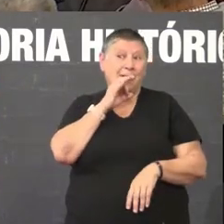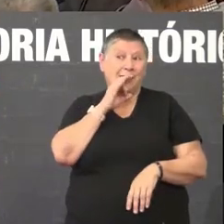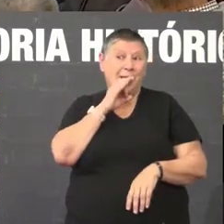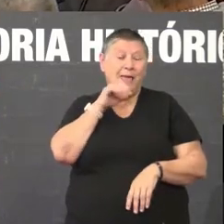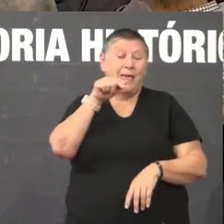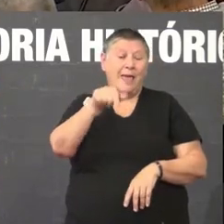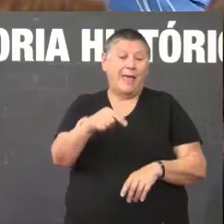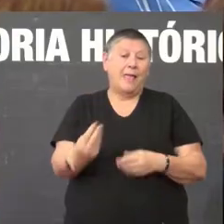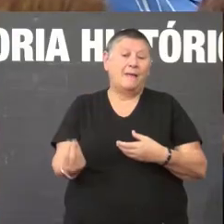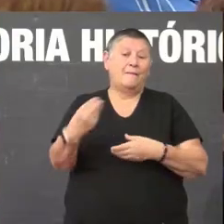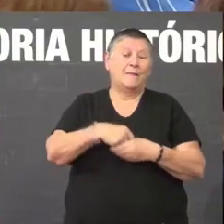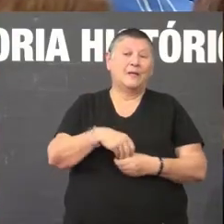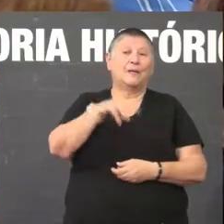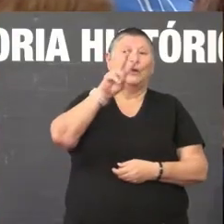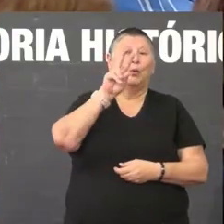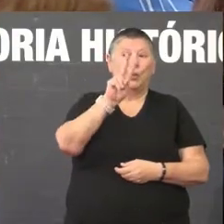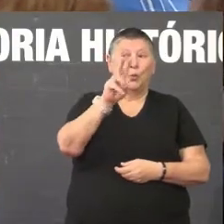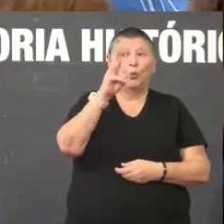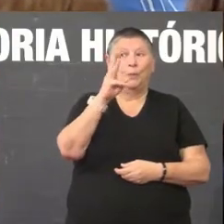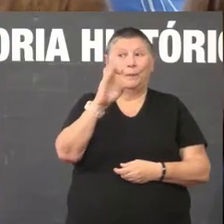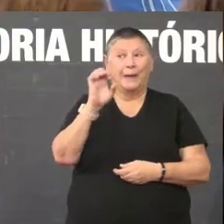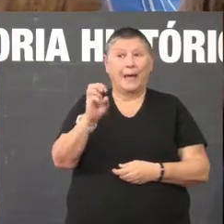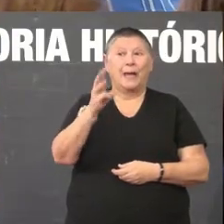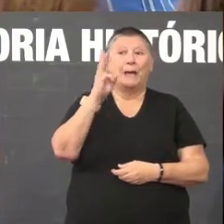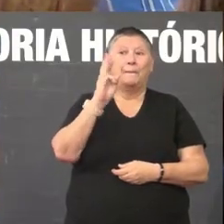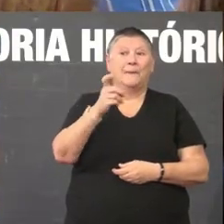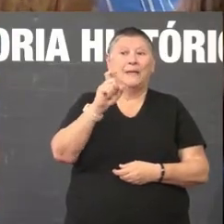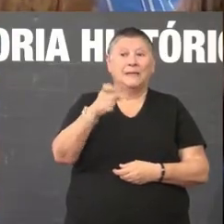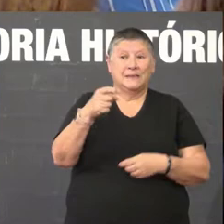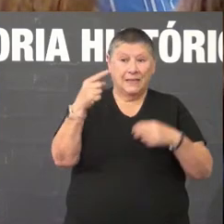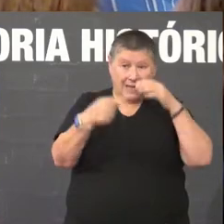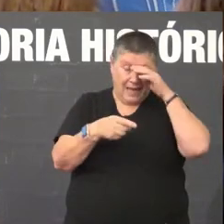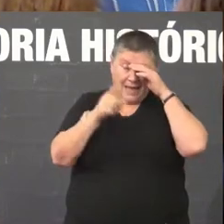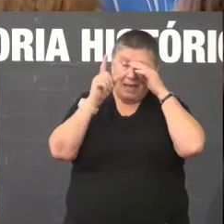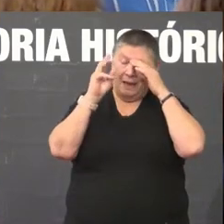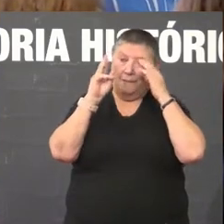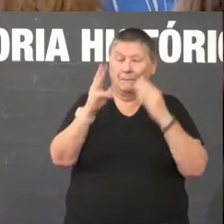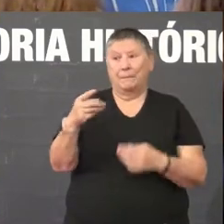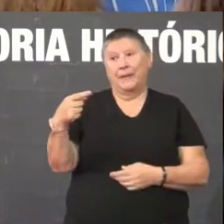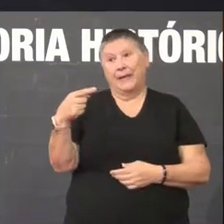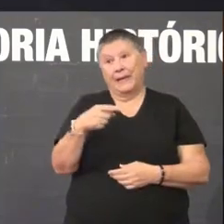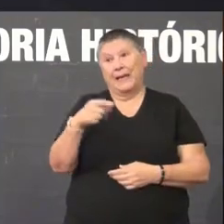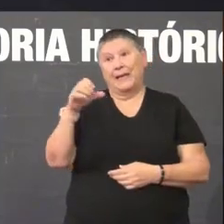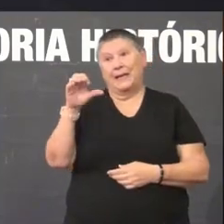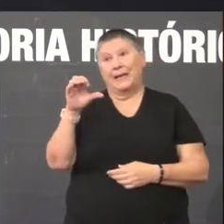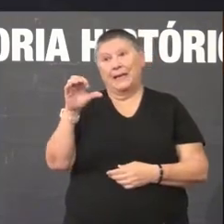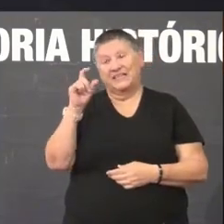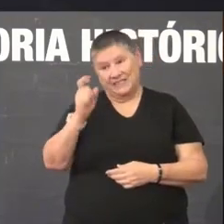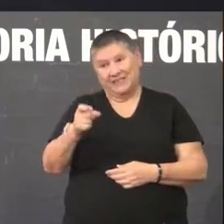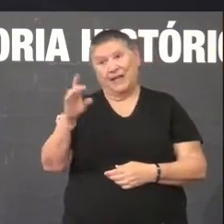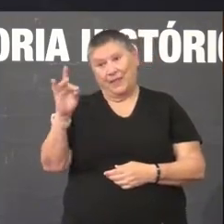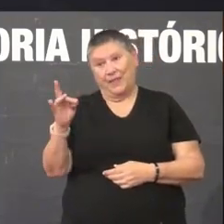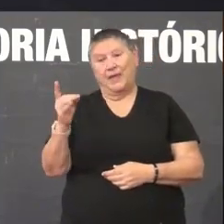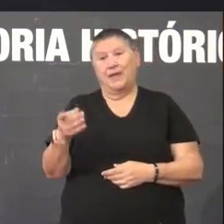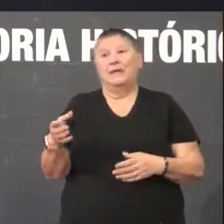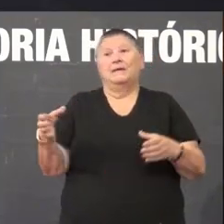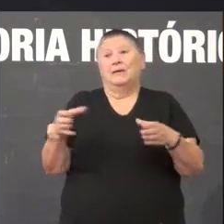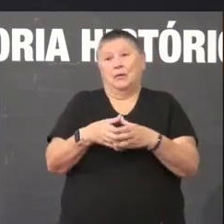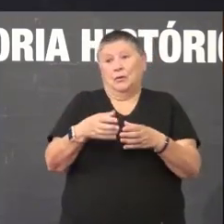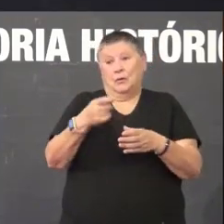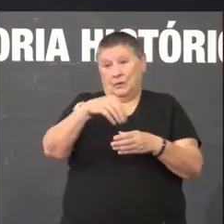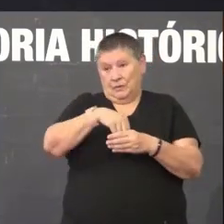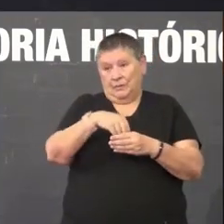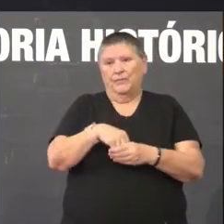interveñen a UPG, PSG, PGSD, Partido Carlista, que eran pouquiños, pero bueno, e